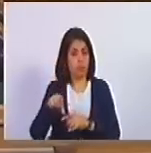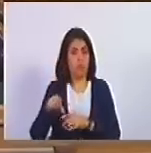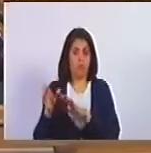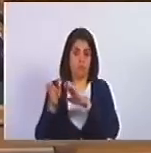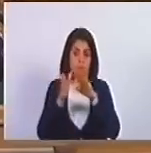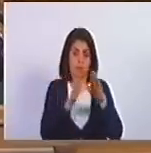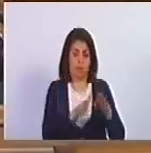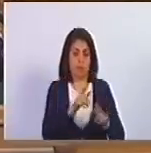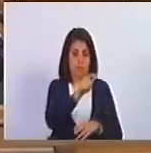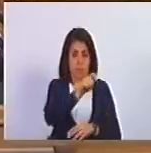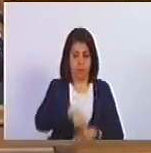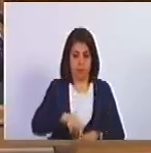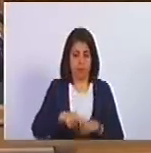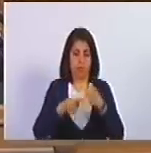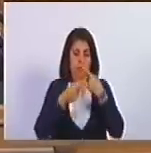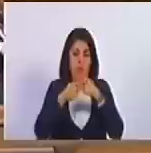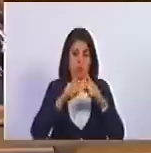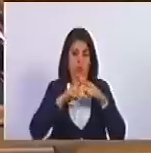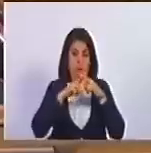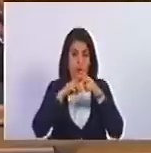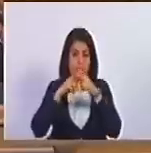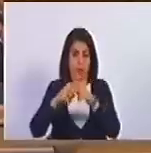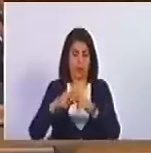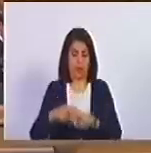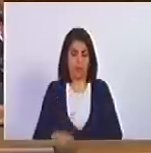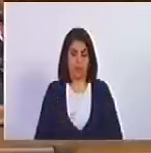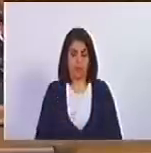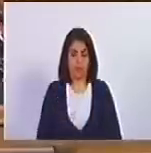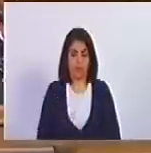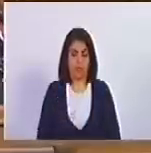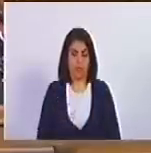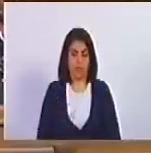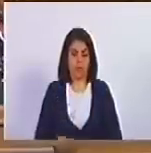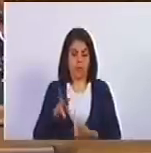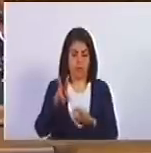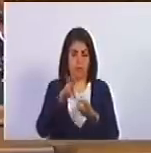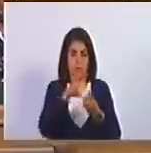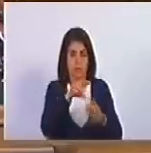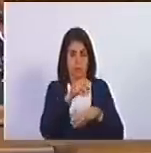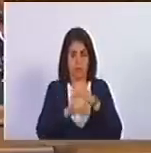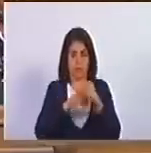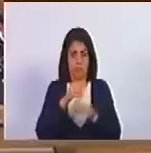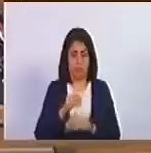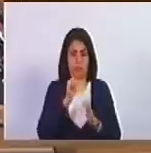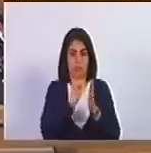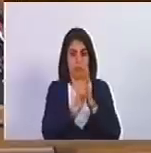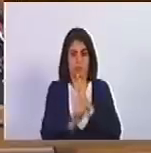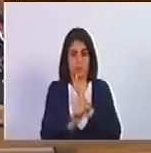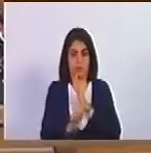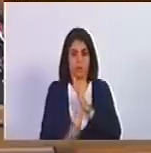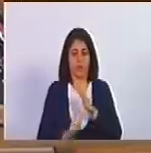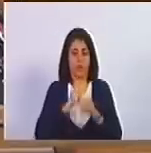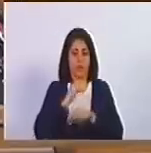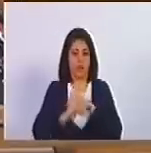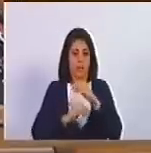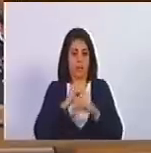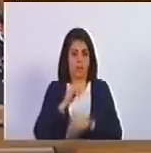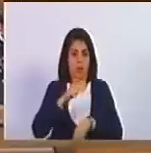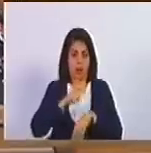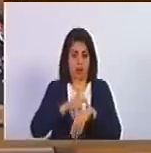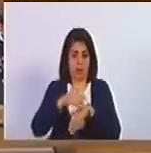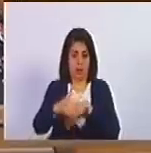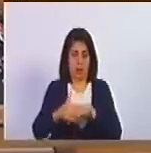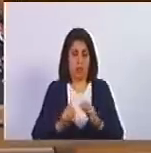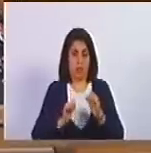excepción de las tarjetas de crédito y líneas de crédito. El impuesto establecido en este artículo se causará al momento